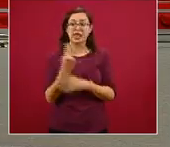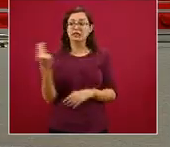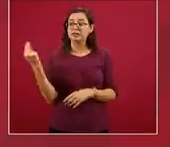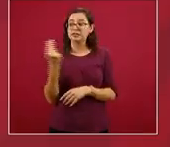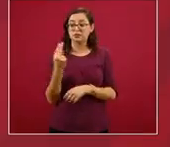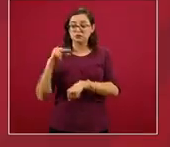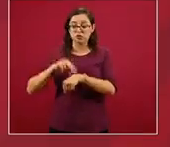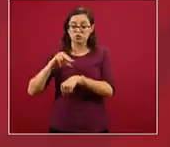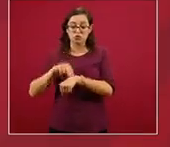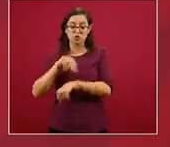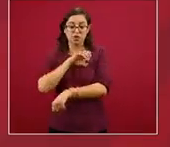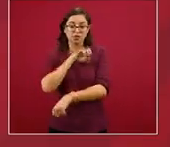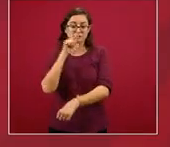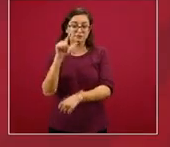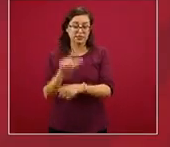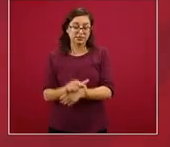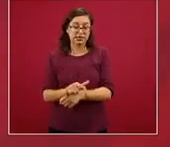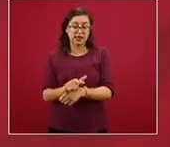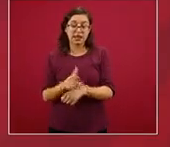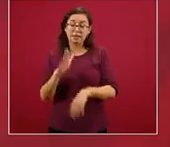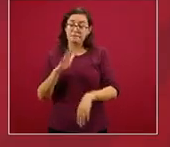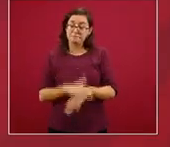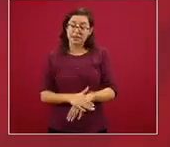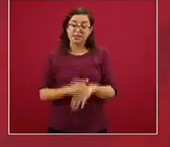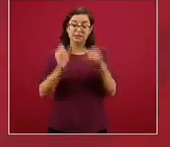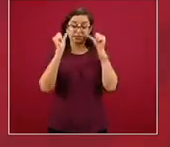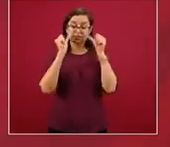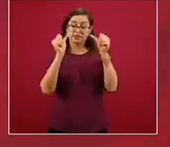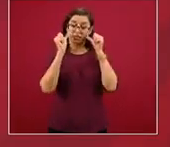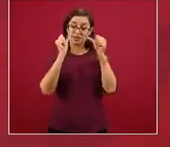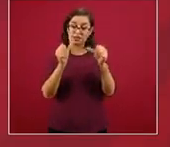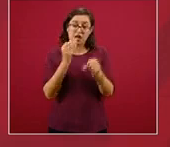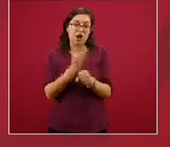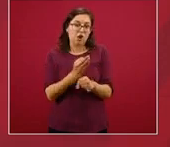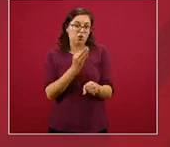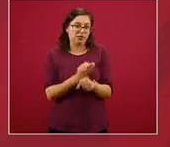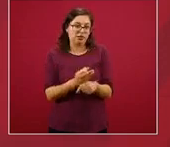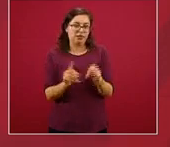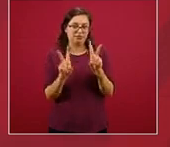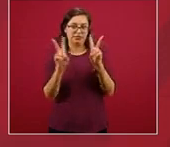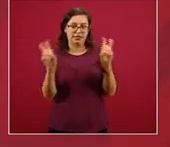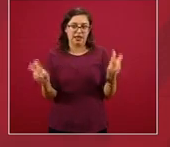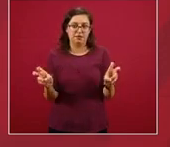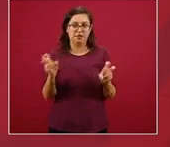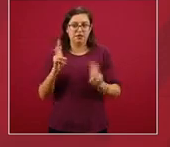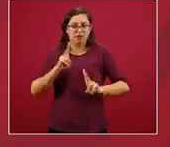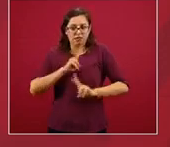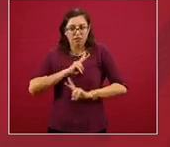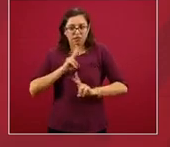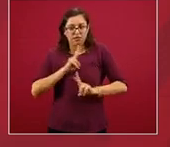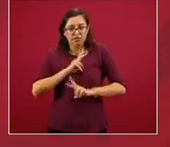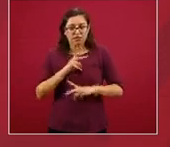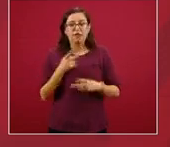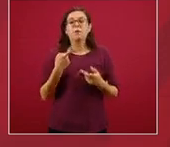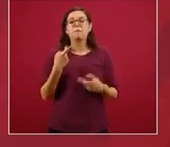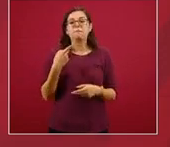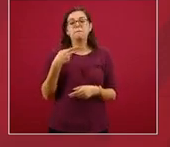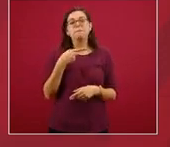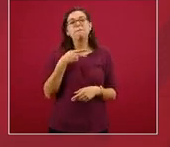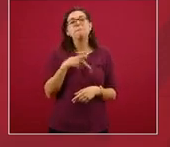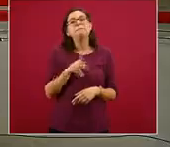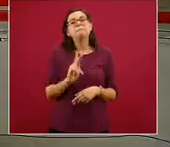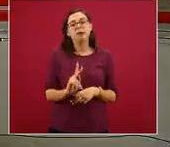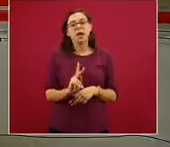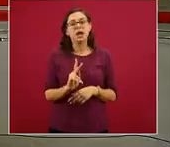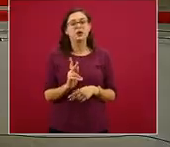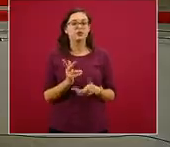especialistas, sobre todo en las áreas en las que se han requerido para efectos de las complicaciones que produce el COVID, pero de seguro, como se tienen en